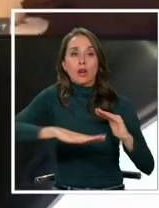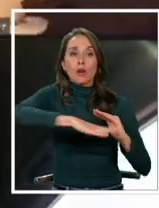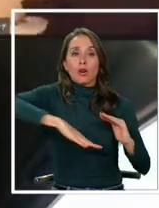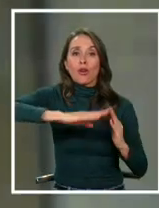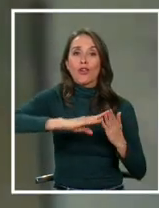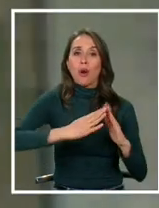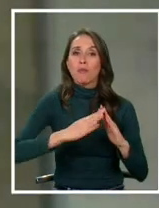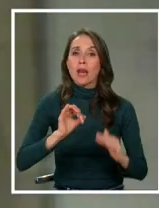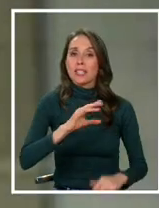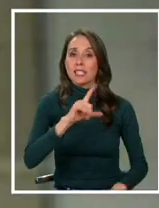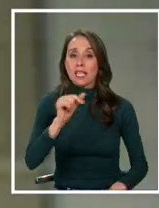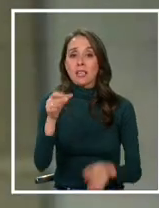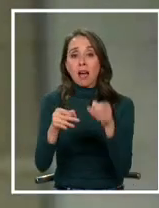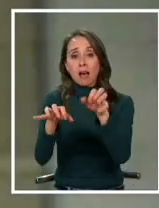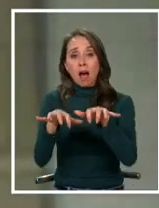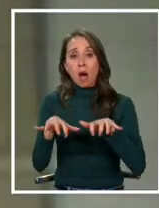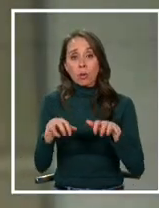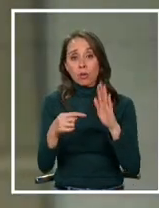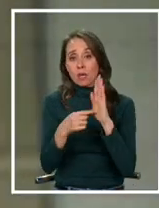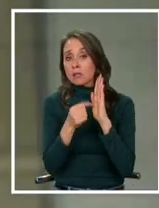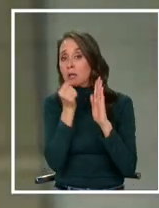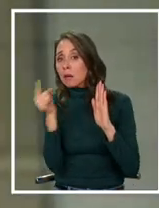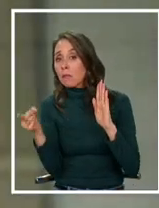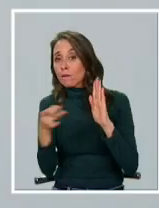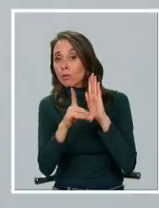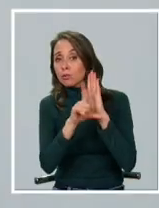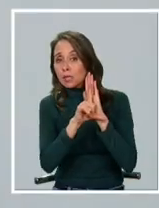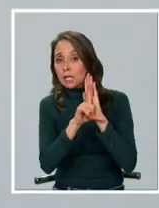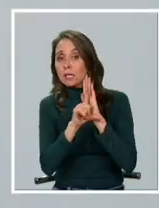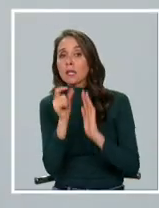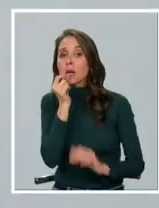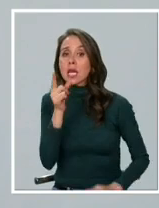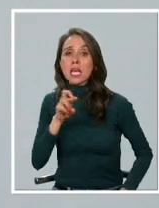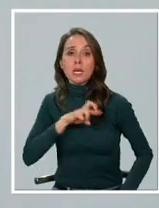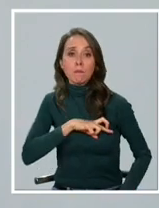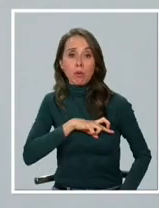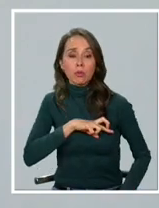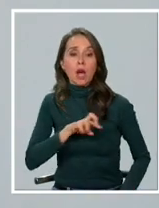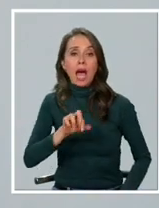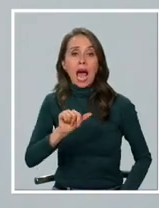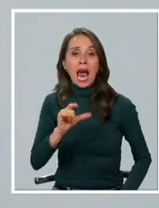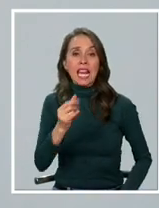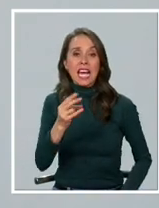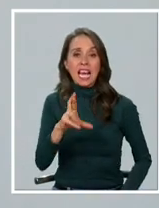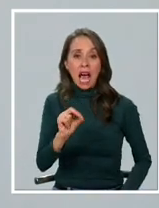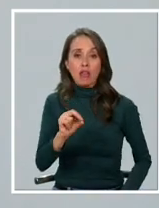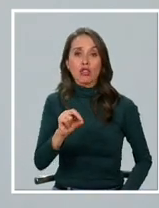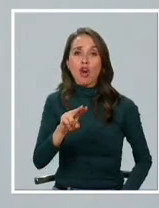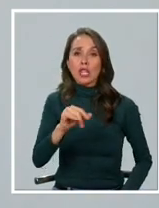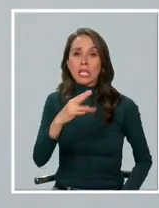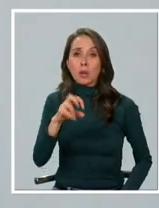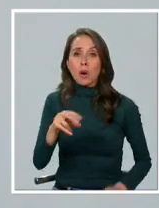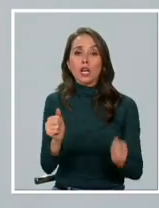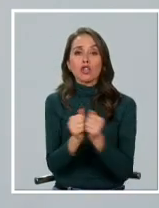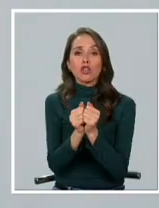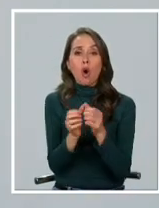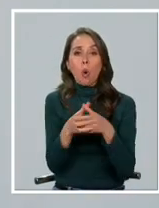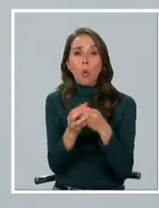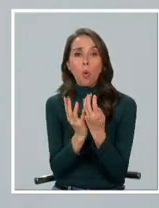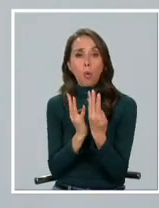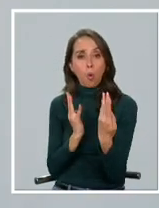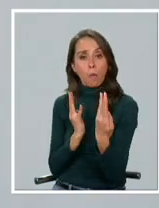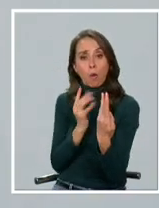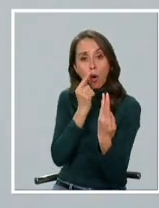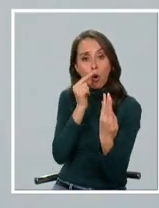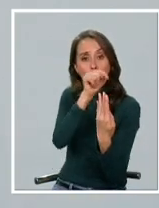quedó claro en la audiencia de formalización de cargos el imputado Alejandro Venegas conjuntamente con un grupo de